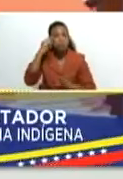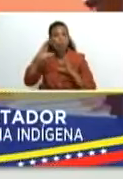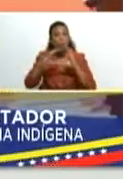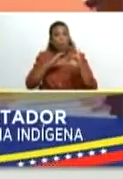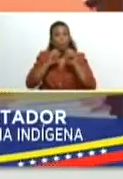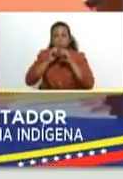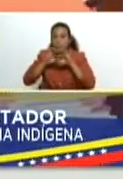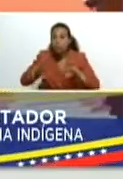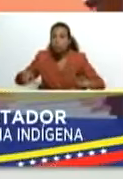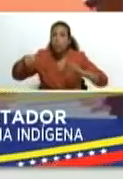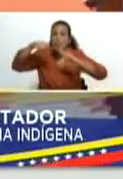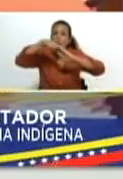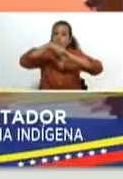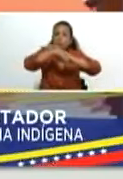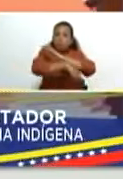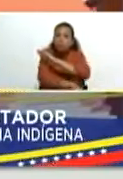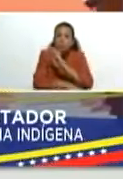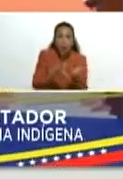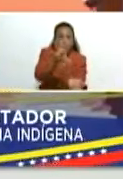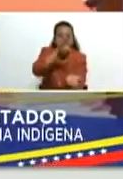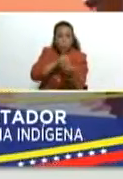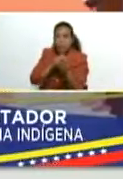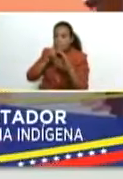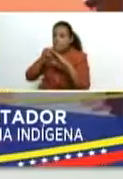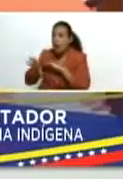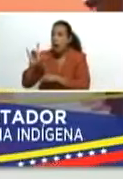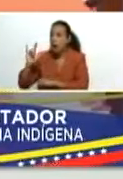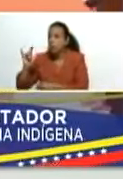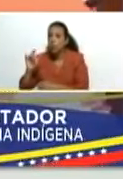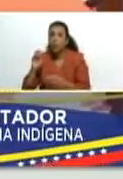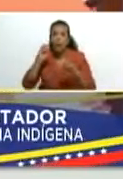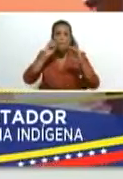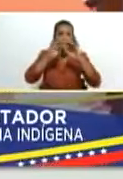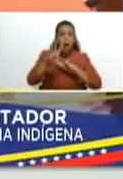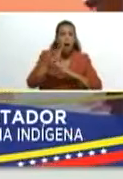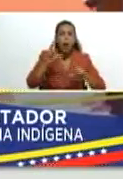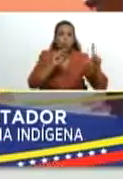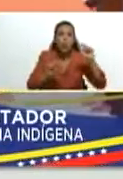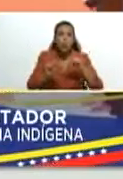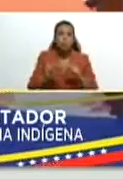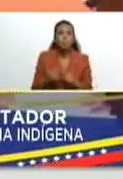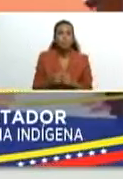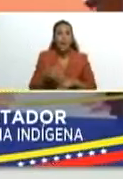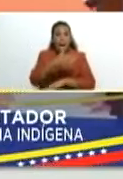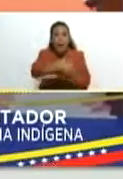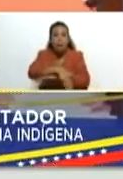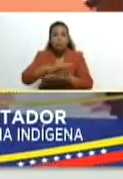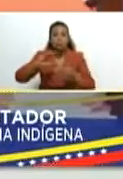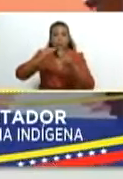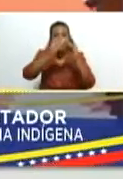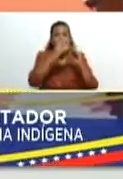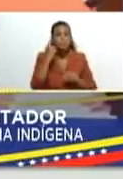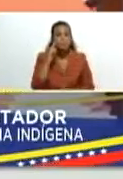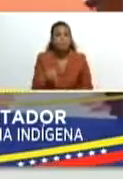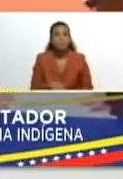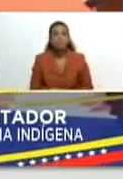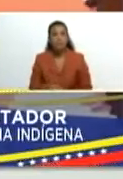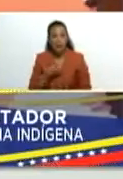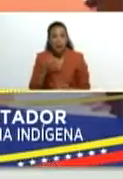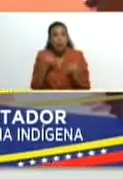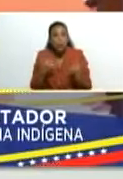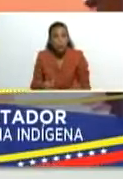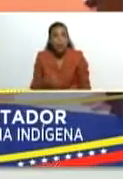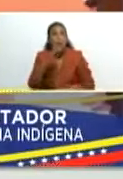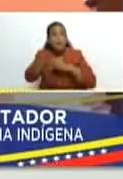comunicacional desde las redes sociales. Yo digo medios, redes, calles y paredes. Y entonces aquí